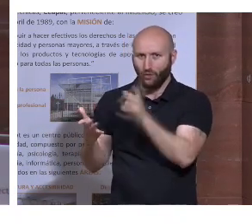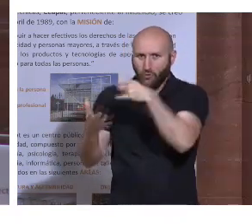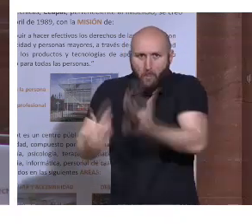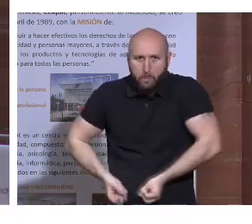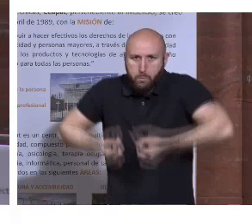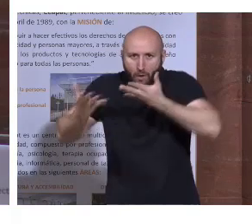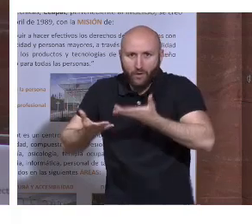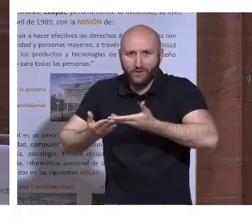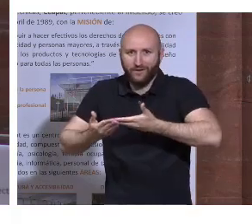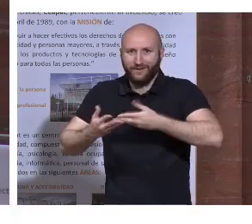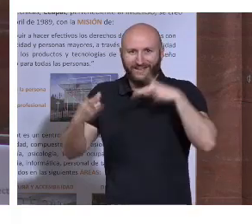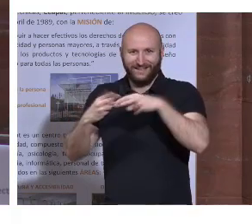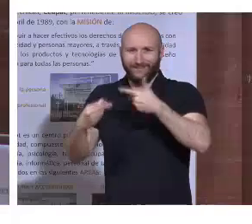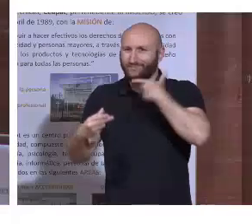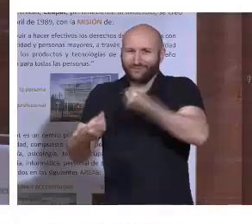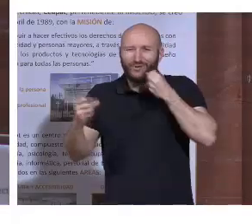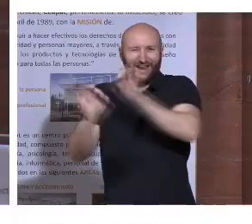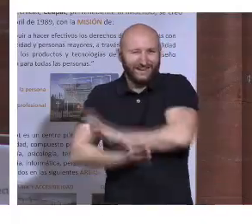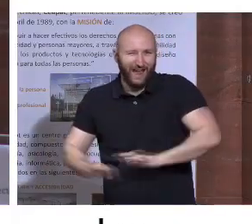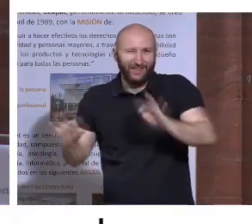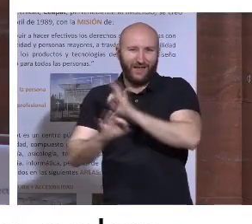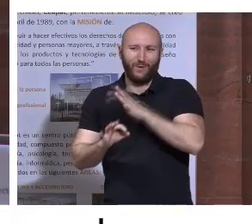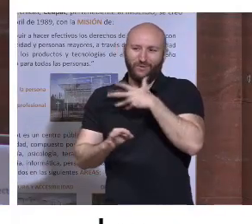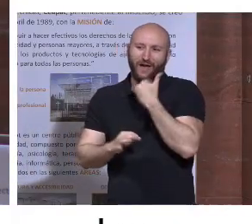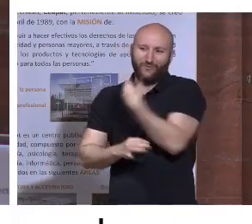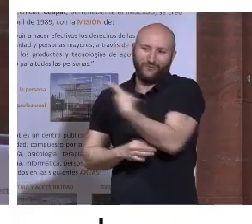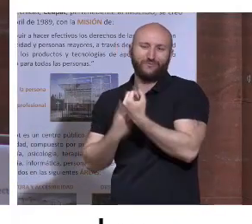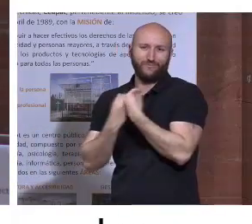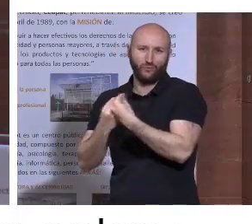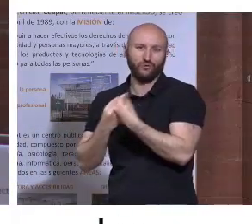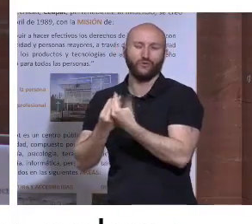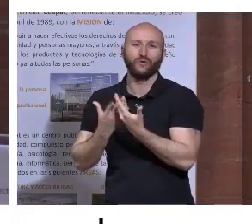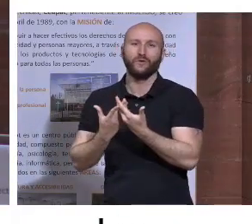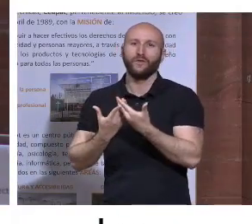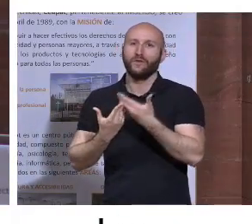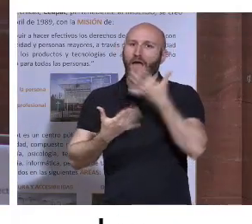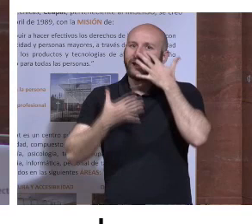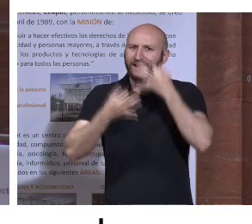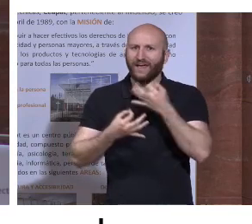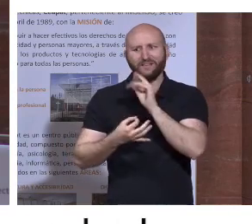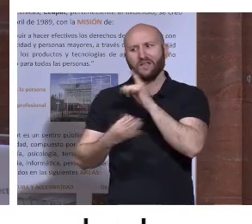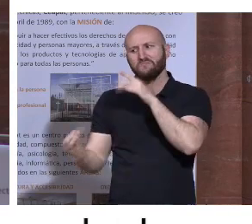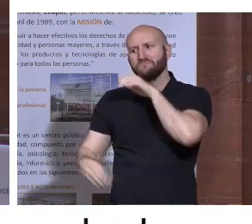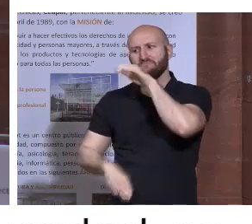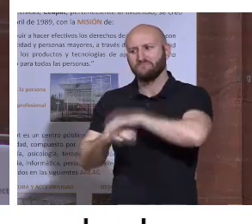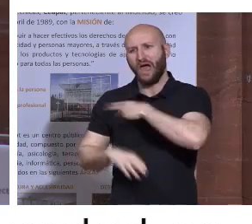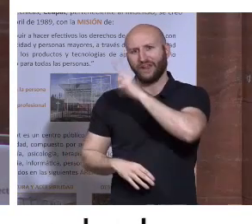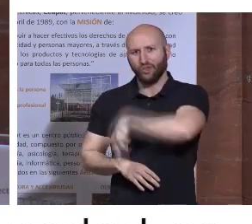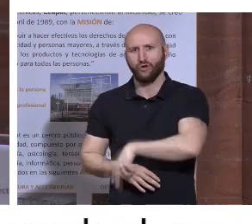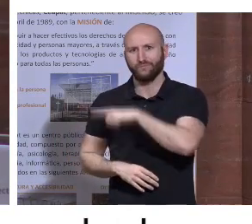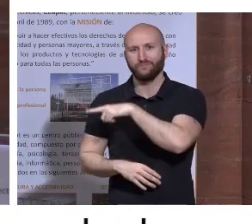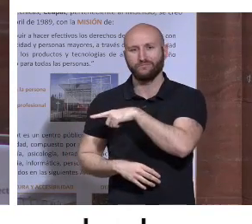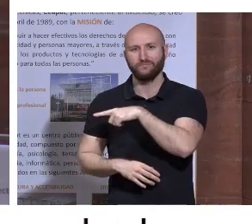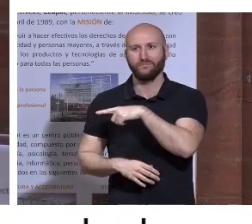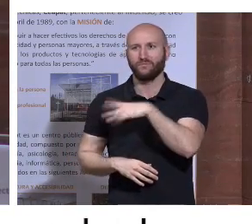salga, esa expresión tan nuestra. Y la verdad es que voy a hacer eso, huyendo de